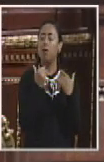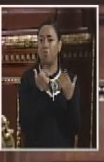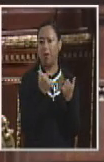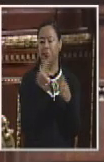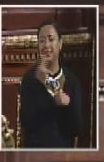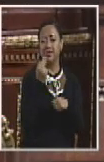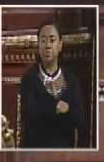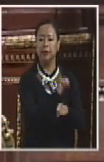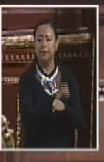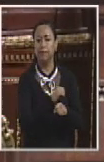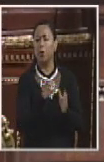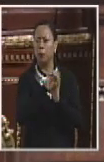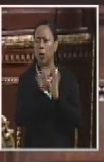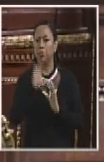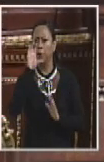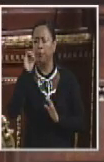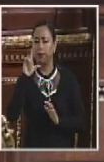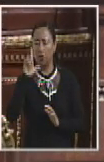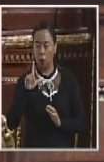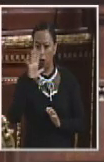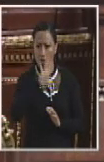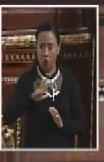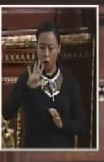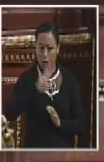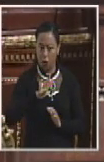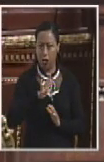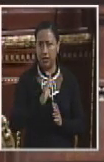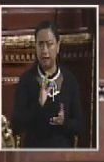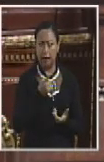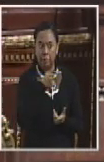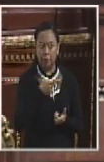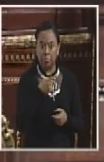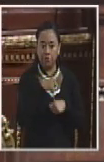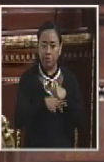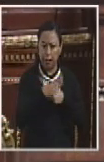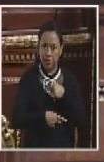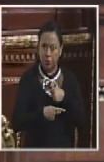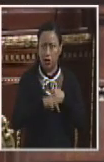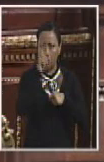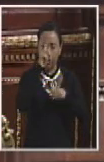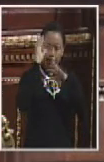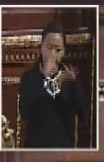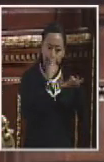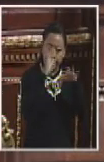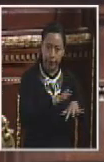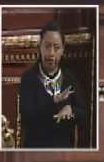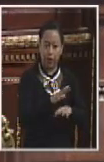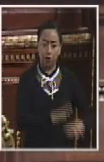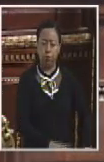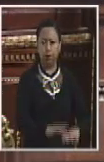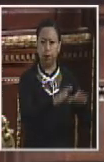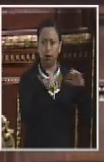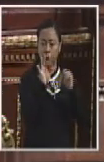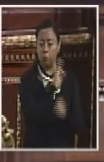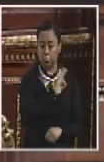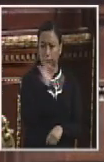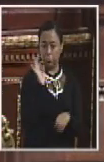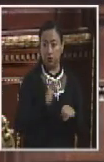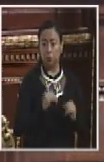45 colonias con alto riesgo de inundación en temporadas de lluvias. Más aún, sabemos que la ciudad está en riesgo de sufrir en el mediano plazo